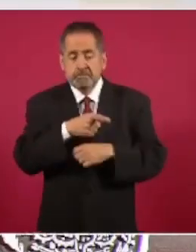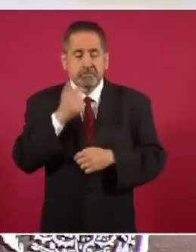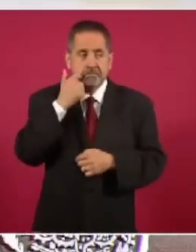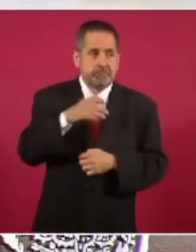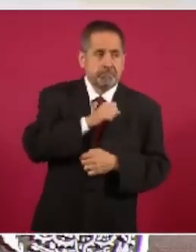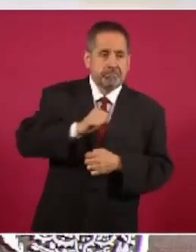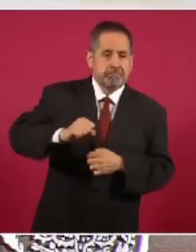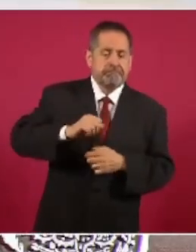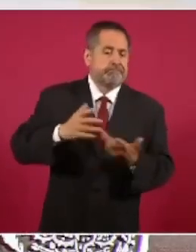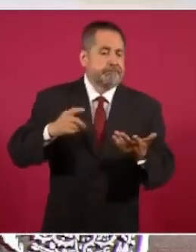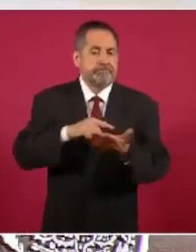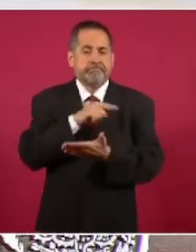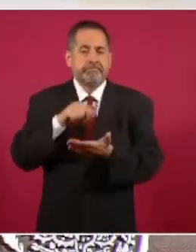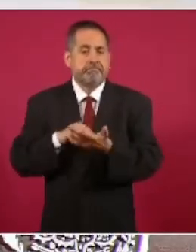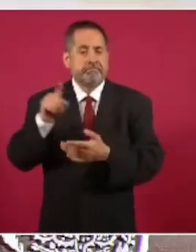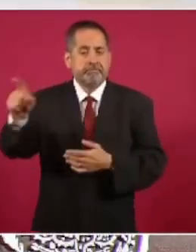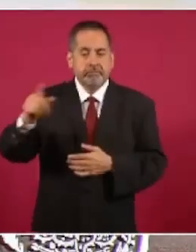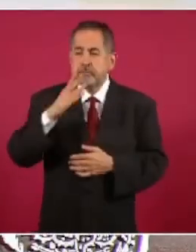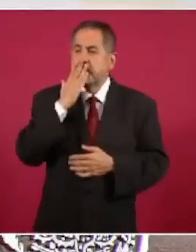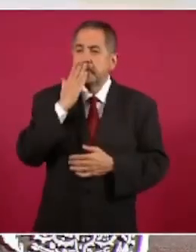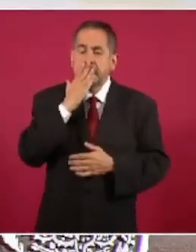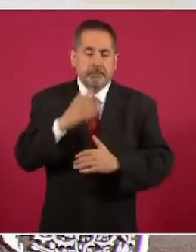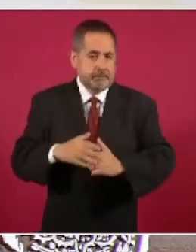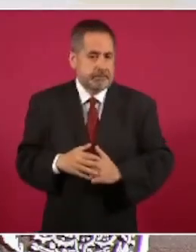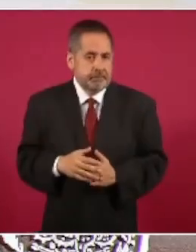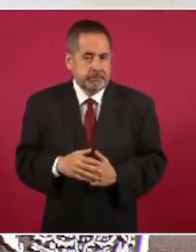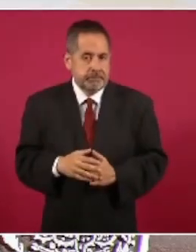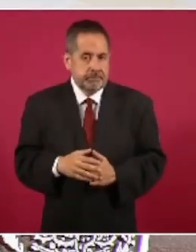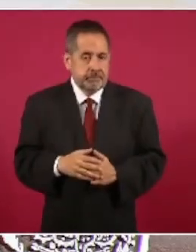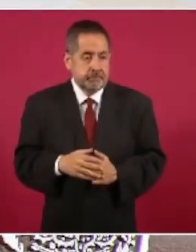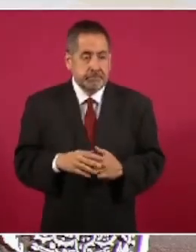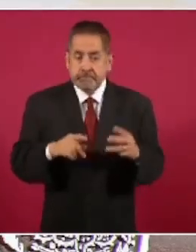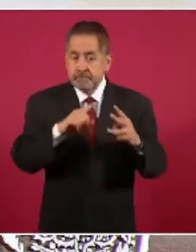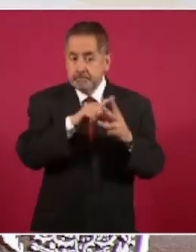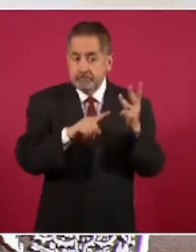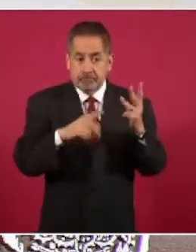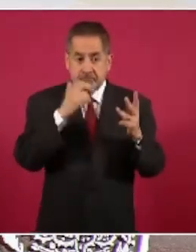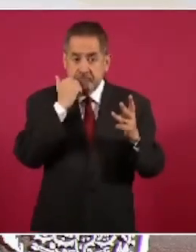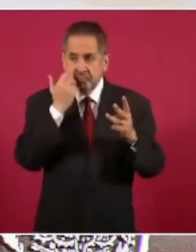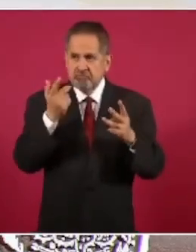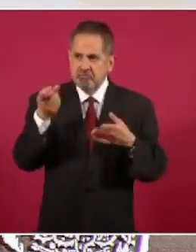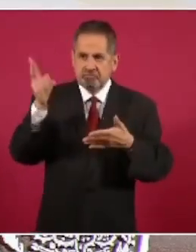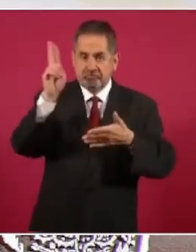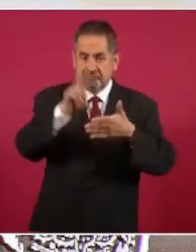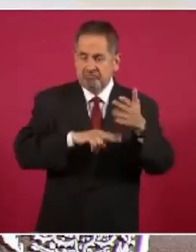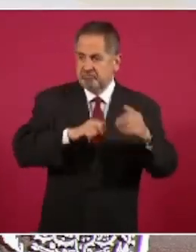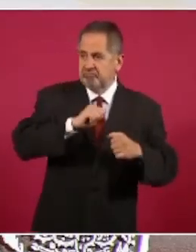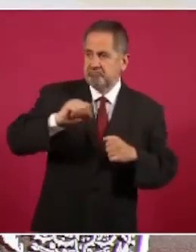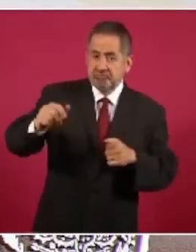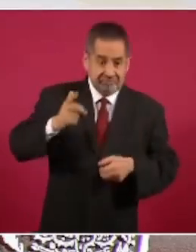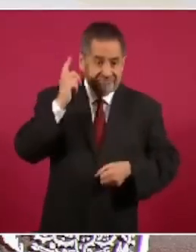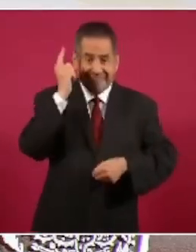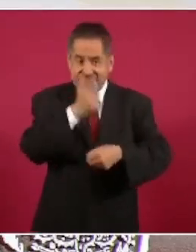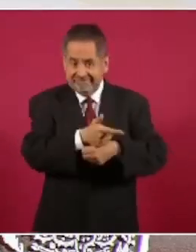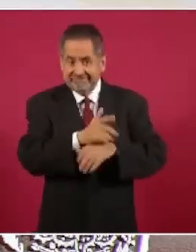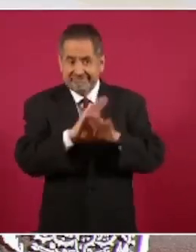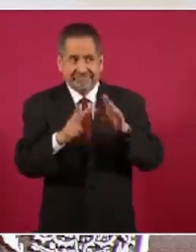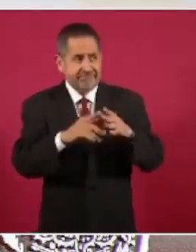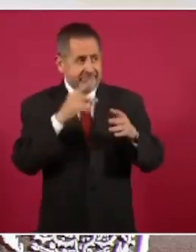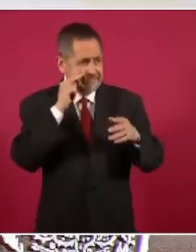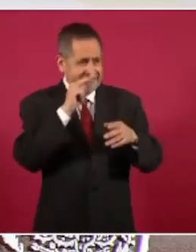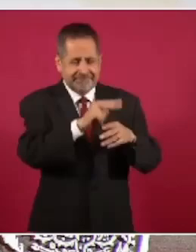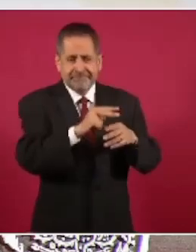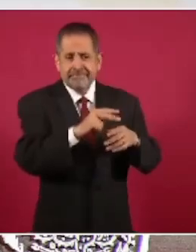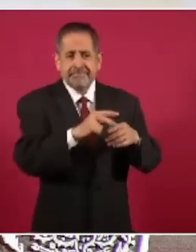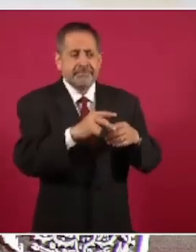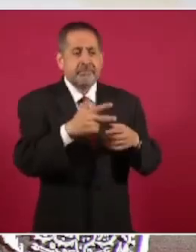en Cajeme, Sonora. Vamos a ver que las que no se dejaron colocar sellos, a pesar de haber encontrado en esta